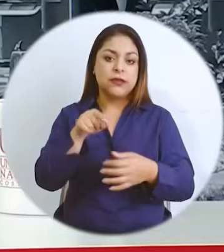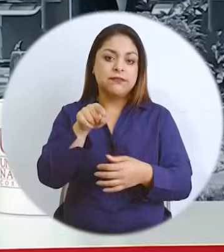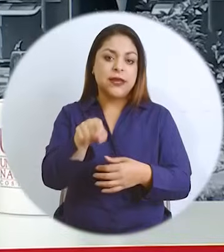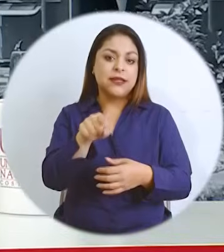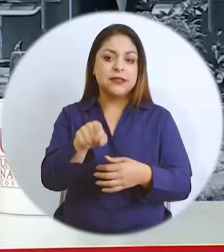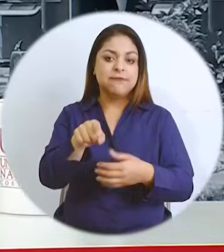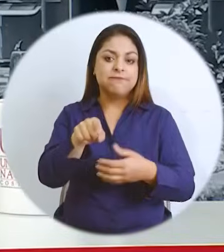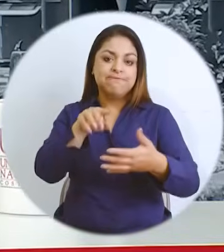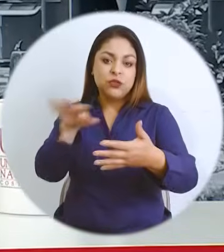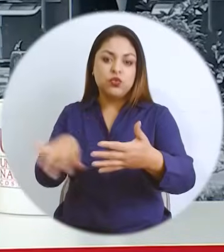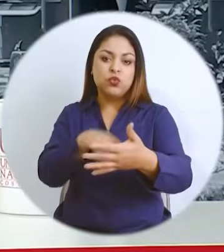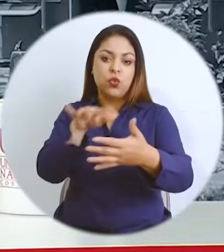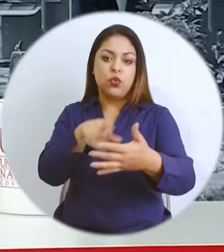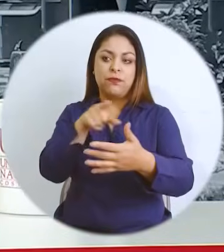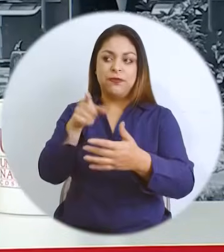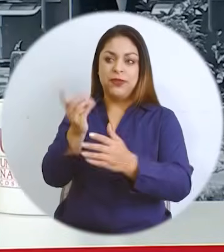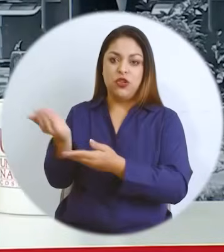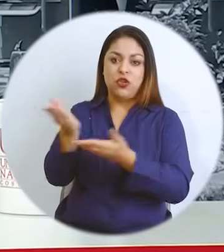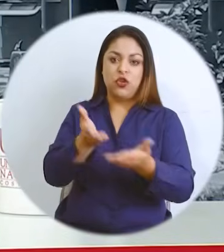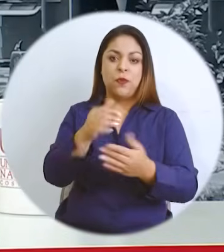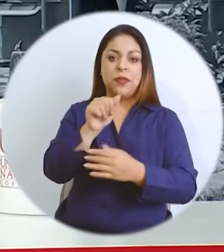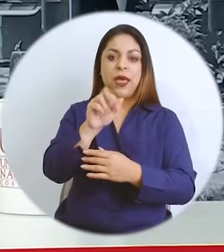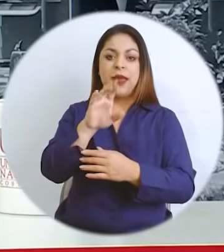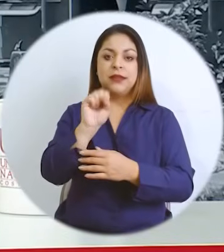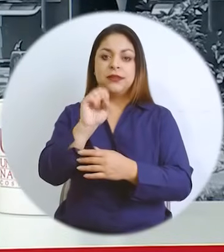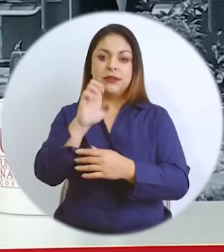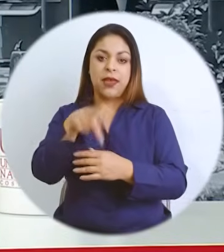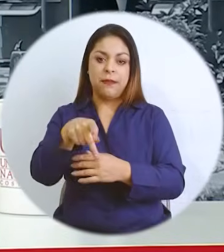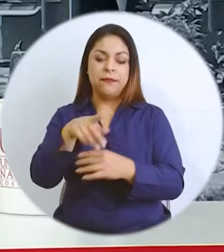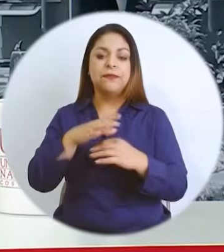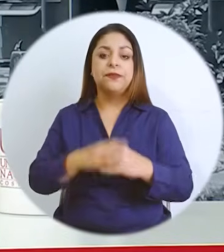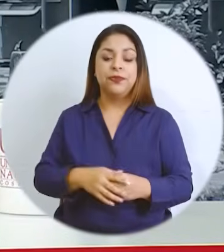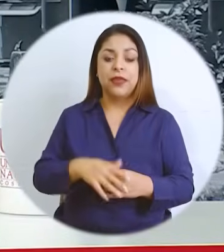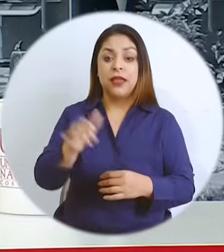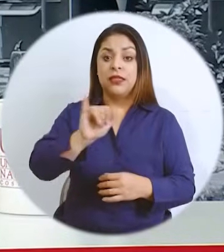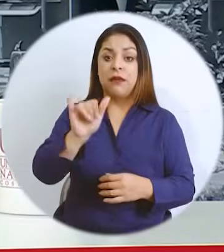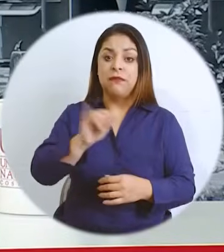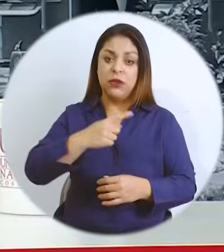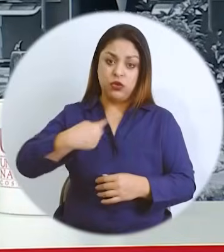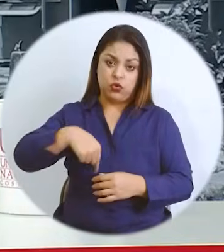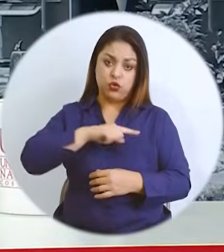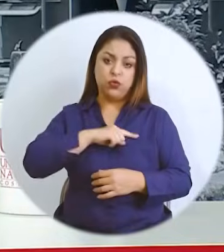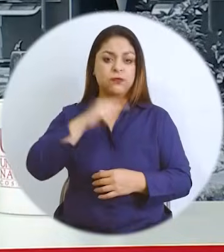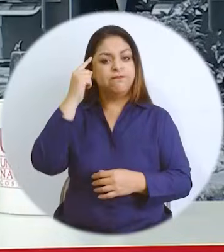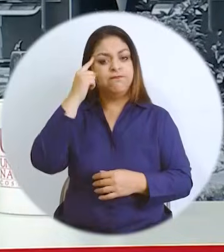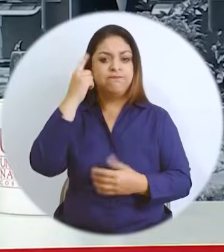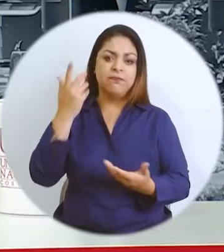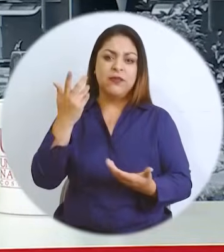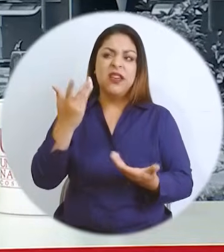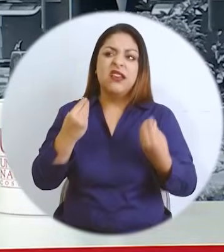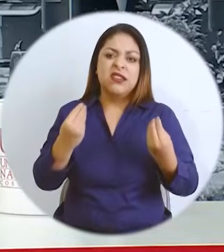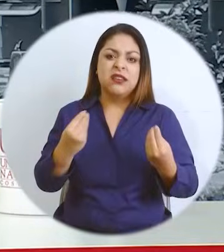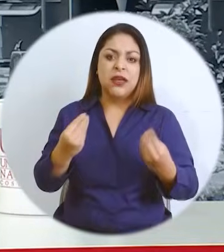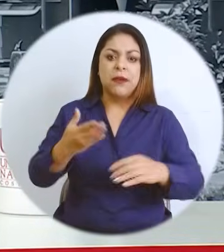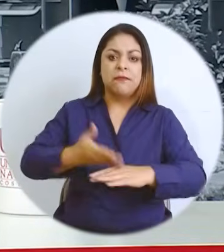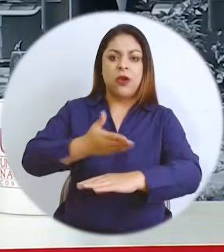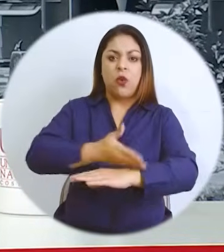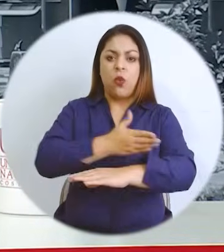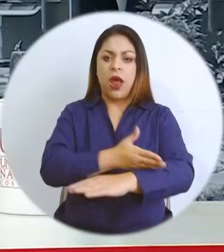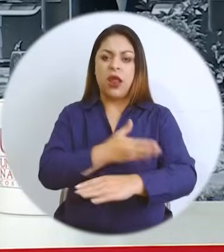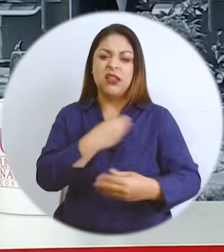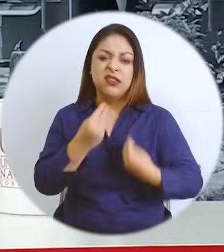lo que hizo el estudio que hizo ARECEP. Eso nos pone a nosotros también en que, bueno, ¿qué podemos mejorar? ¿Qué podemos